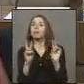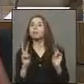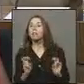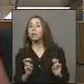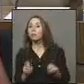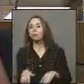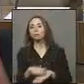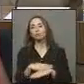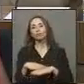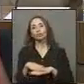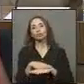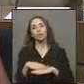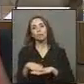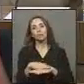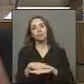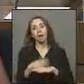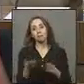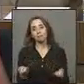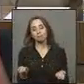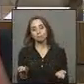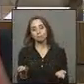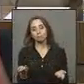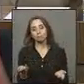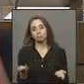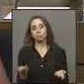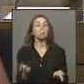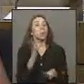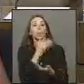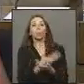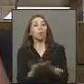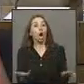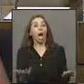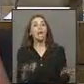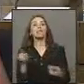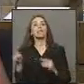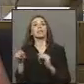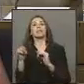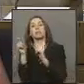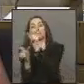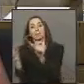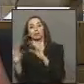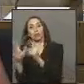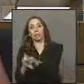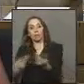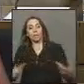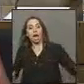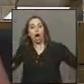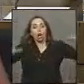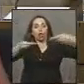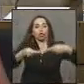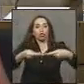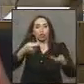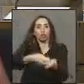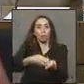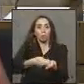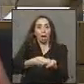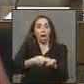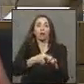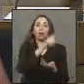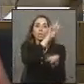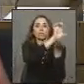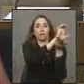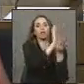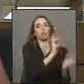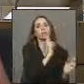fundamental y de base. Al no existir copago, las necesidades de esta respuesta resultan ineludible.